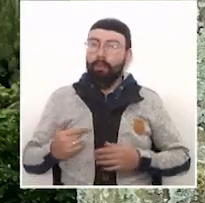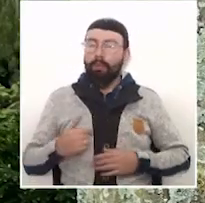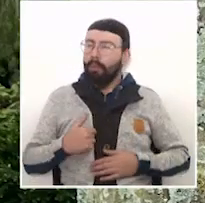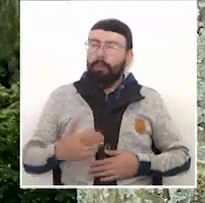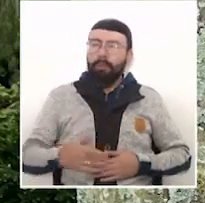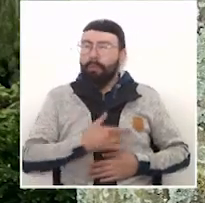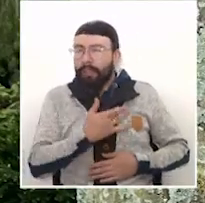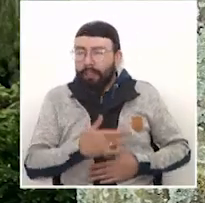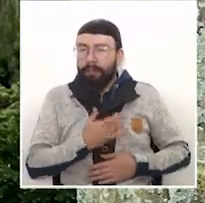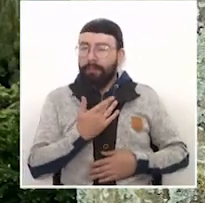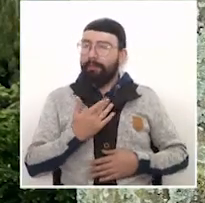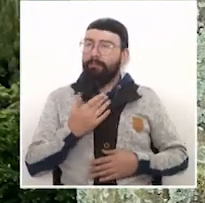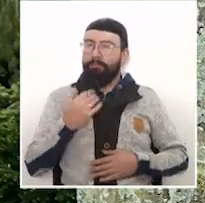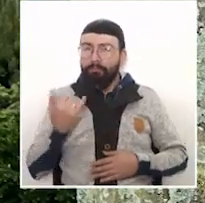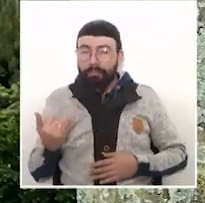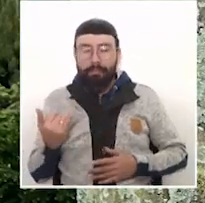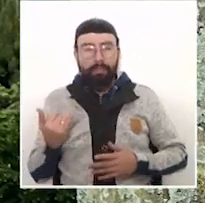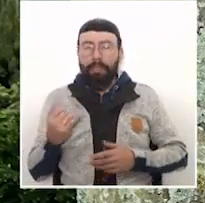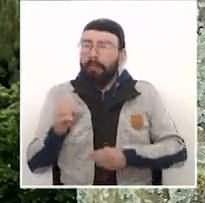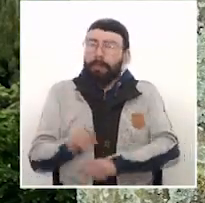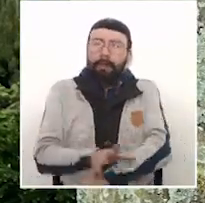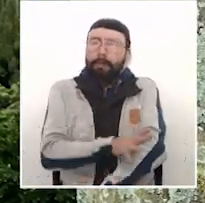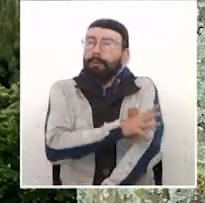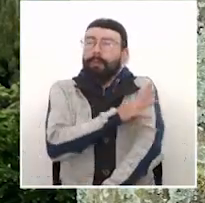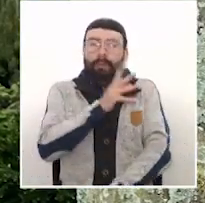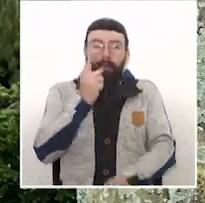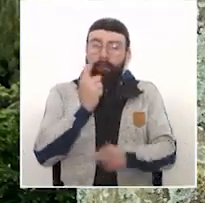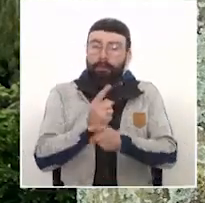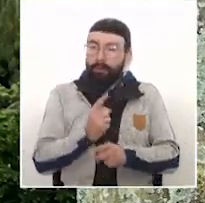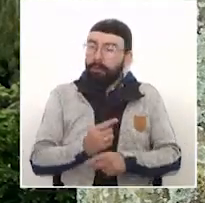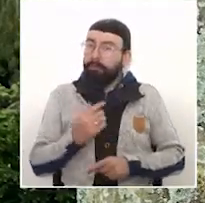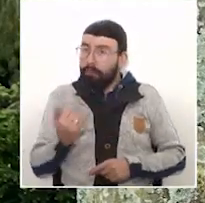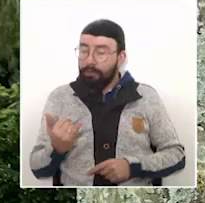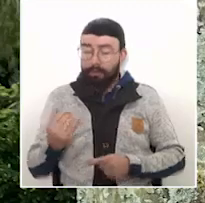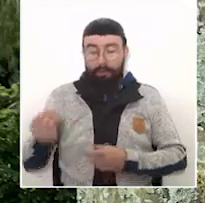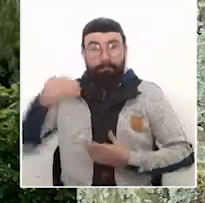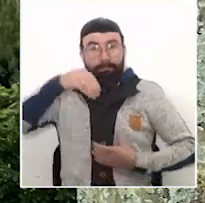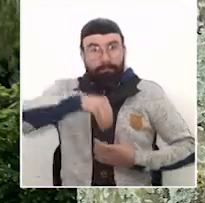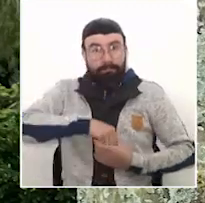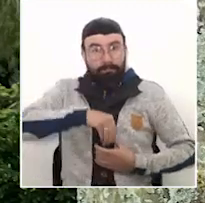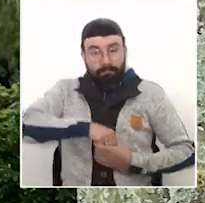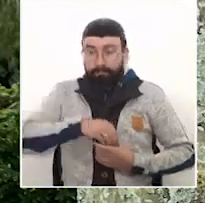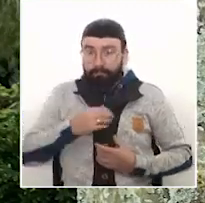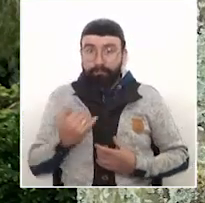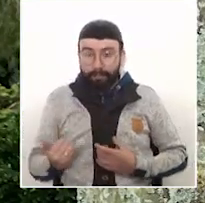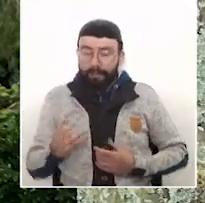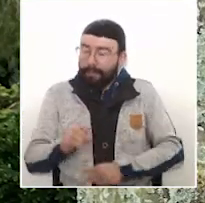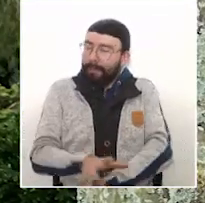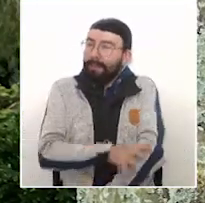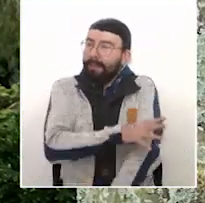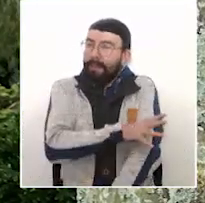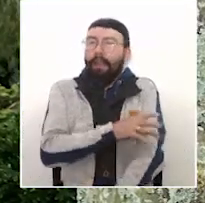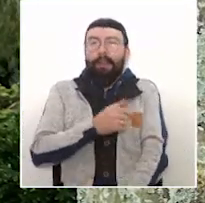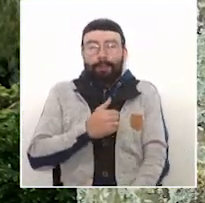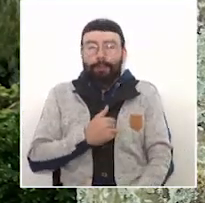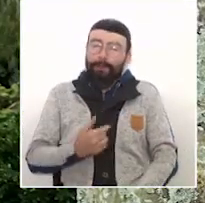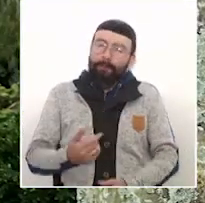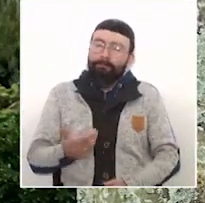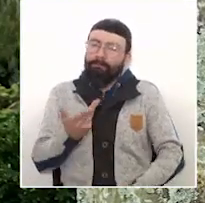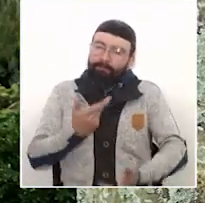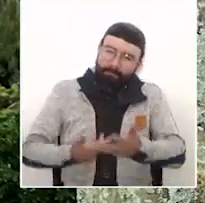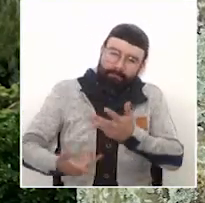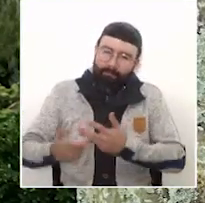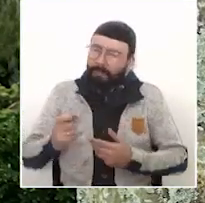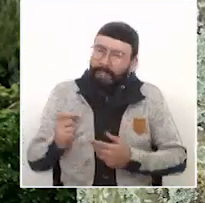esos sentimientos y esas emociones que me habitan son las que hacen que yo me comporte de determinada